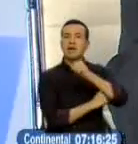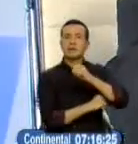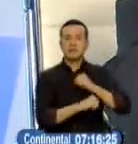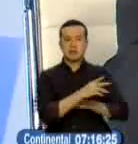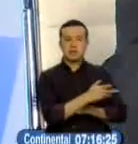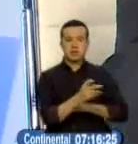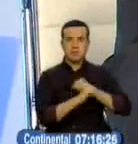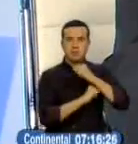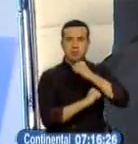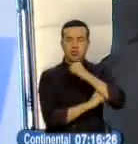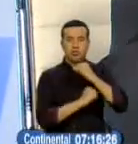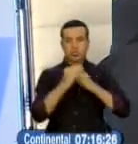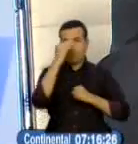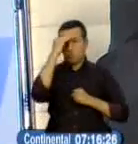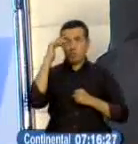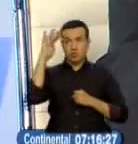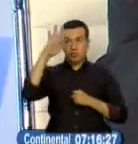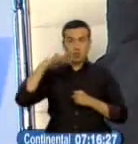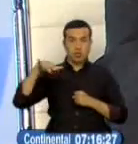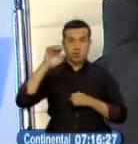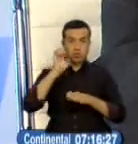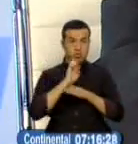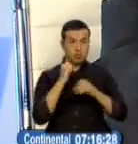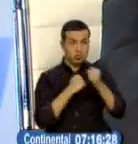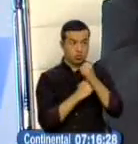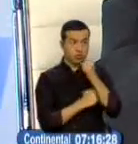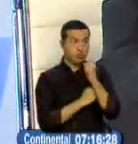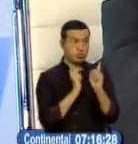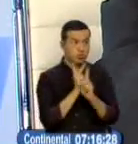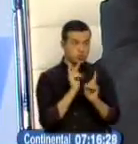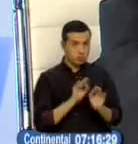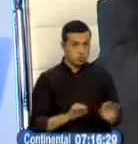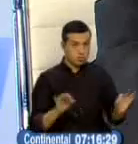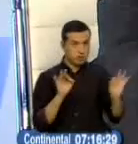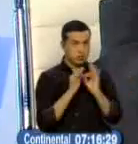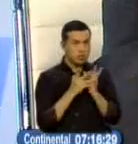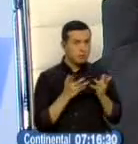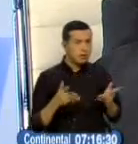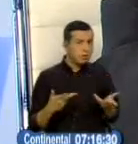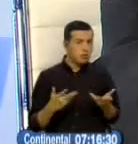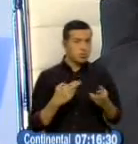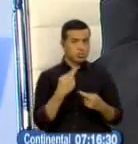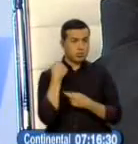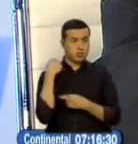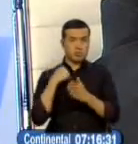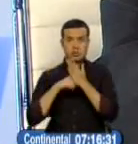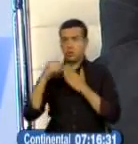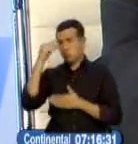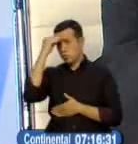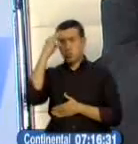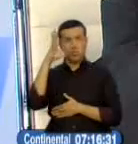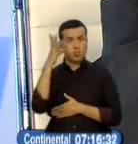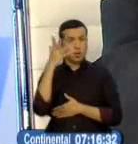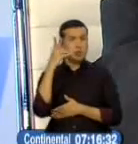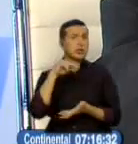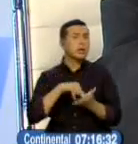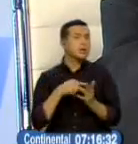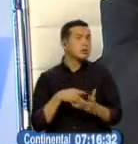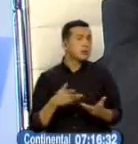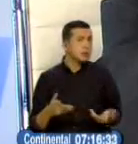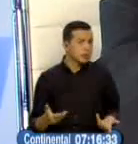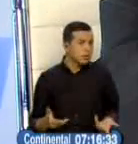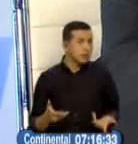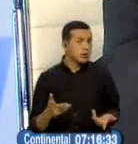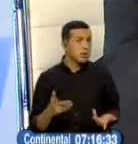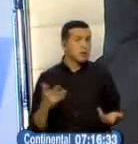chicos que van a recibir la educación en el país. Ahí está. Y eso es clave y fundamental. Pero no es competencia del Ministerio de Educación. ¿Eso qué significa? Significa